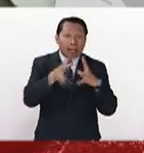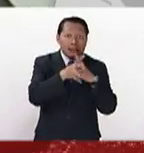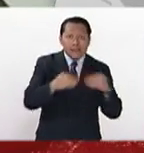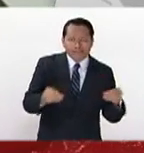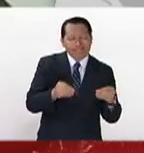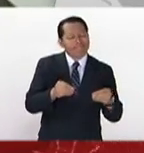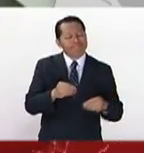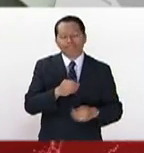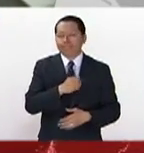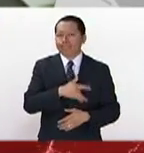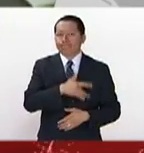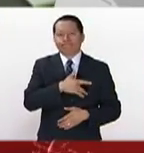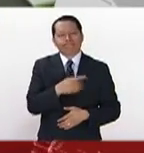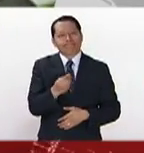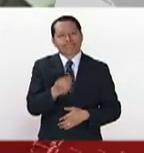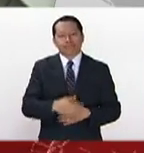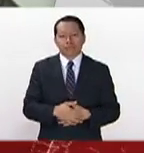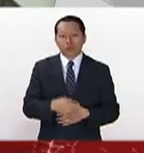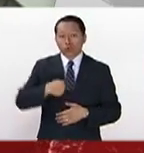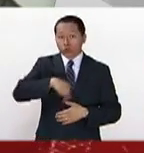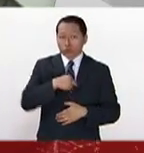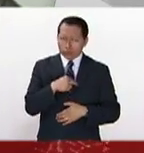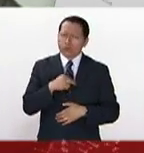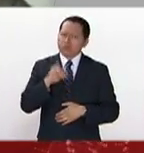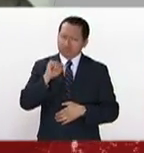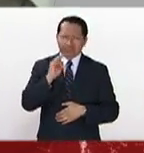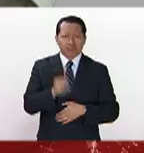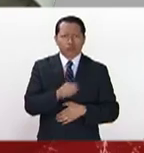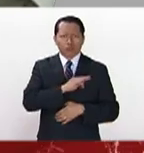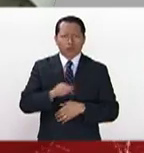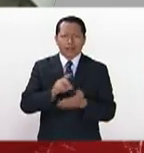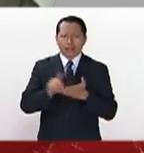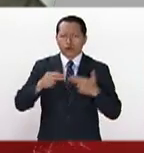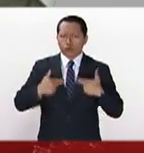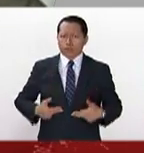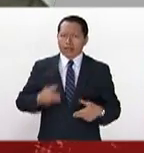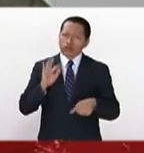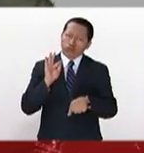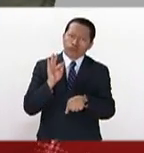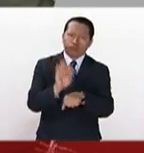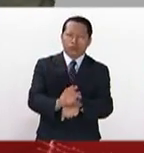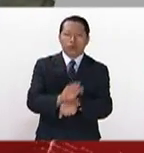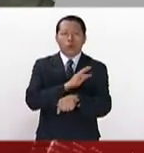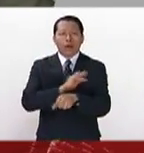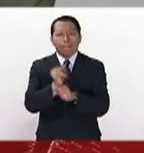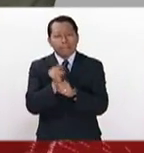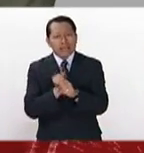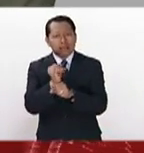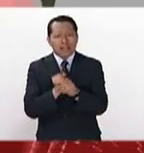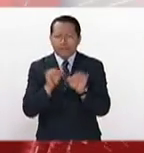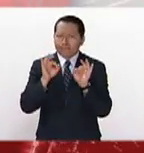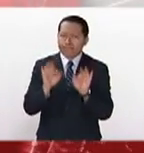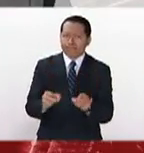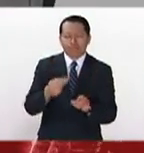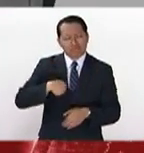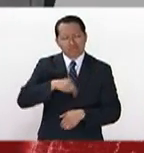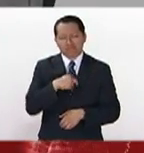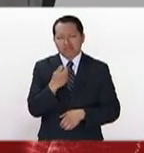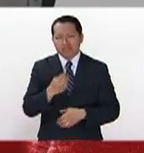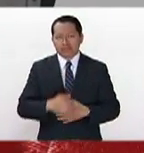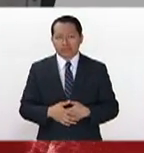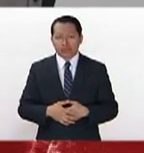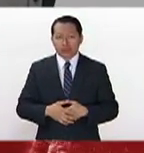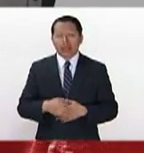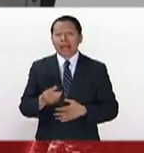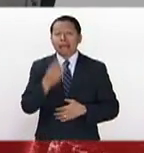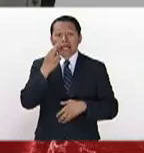favor de una protección plena de los derechos humanos, de que se hagan las indagatorias correspondientes. Esa es nuestra posición. Detienen